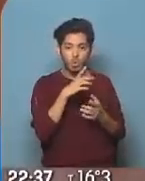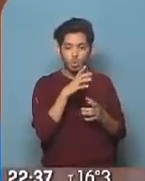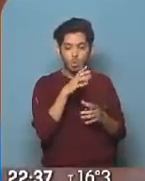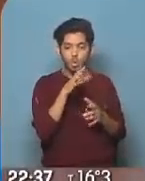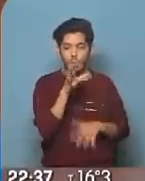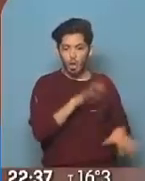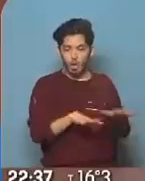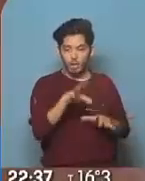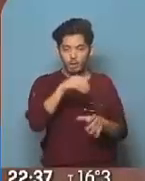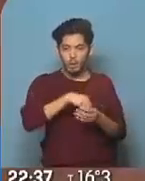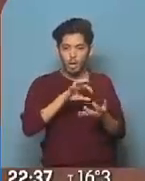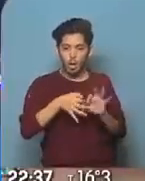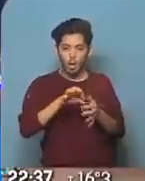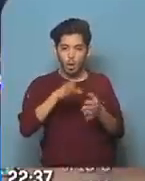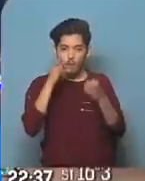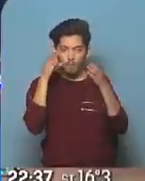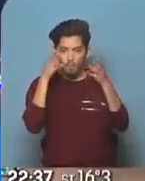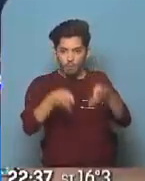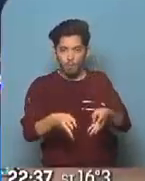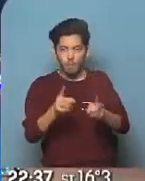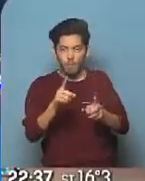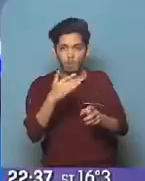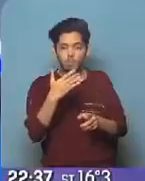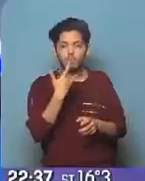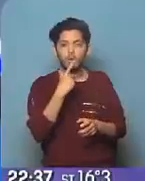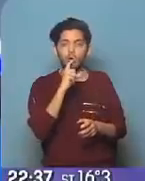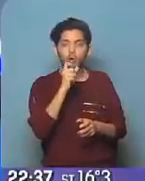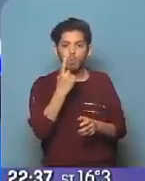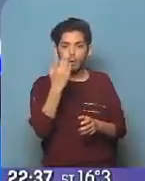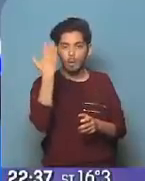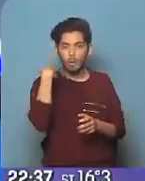cara a Moscú. Como había hecho en su momento George Bush con